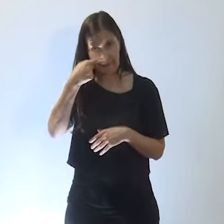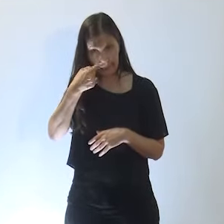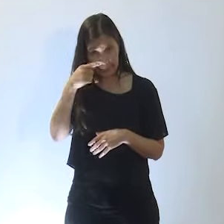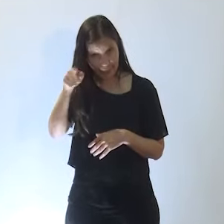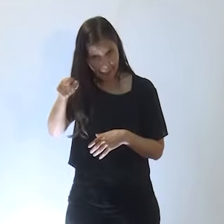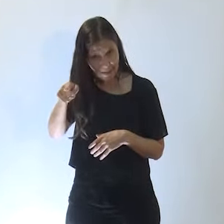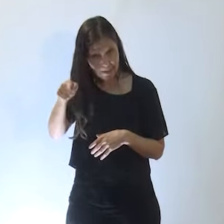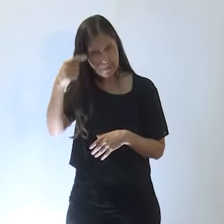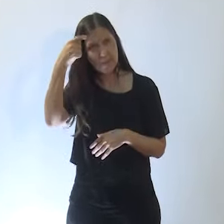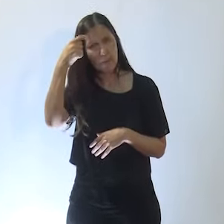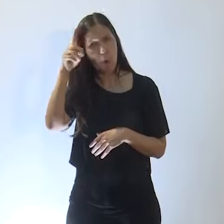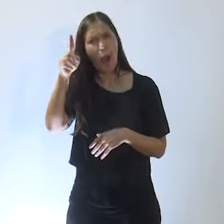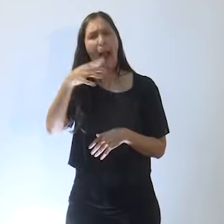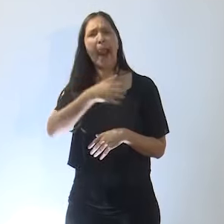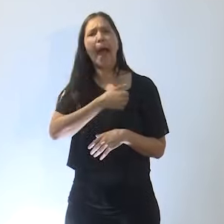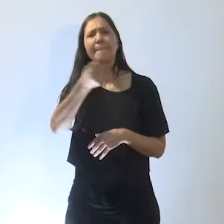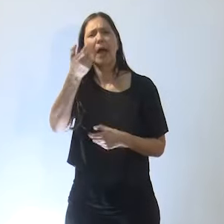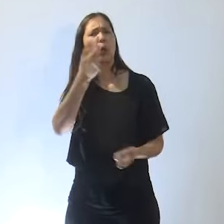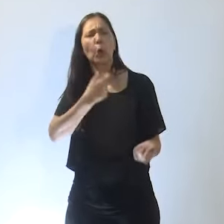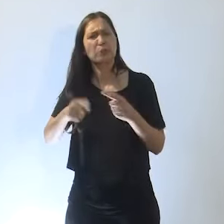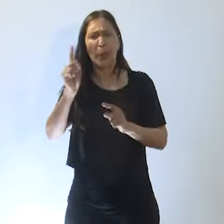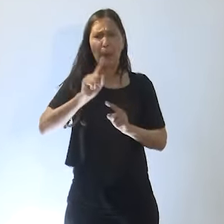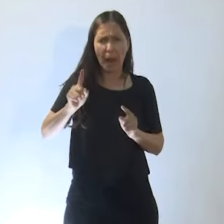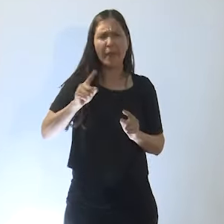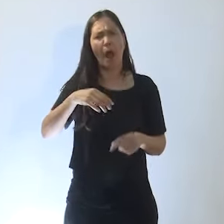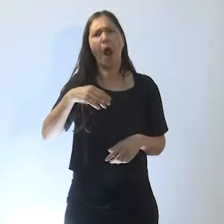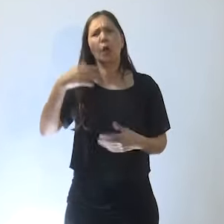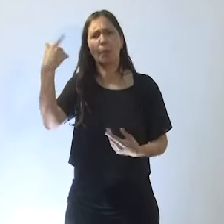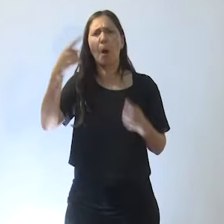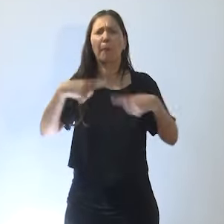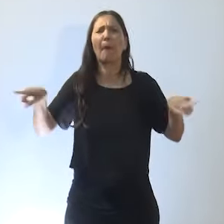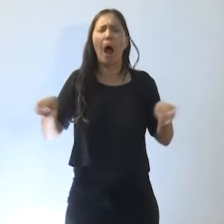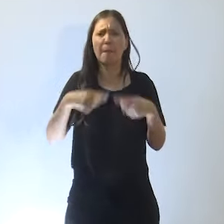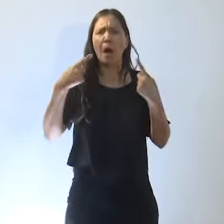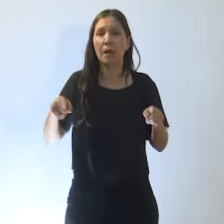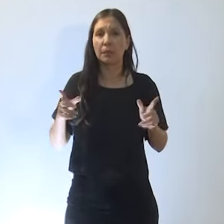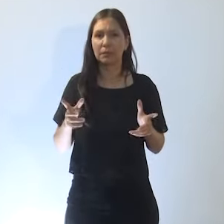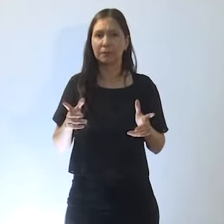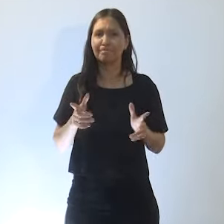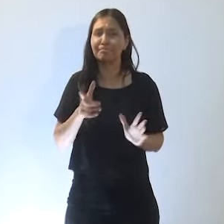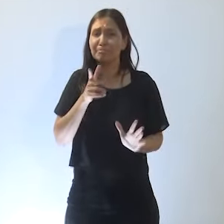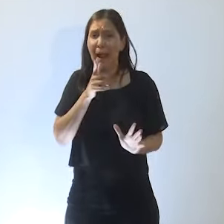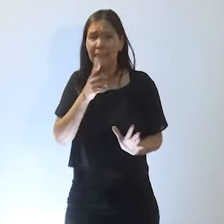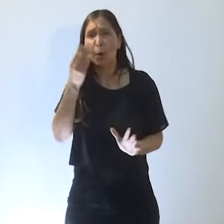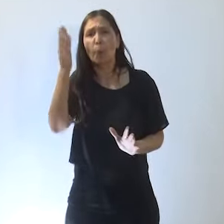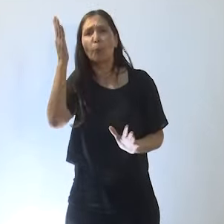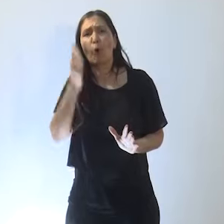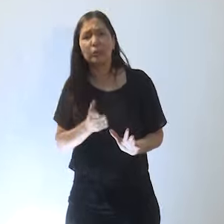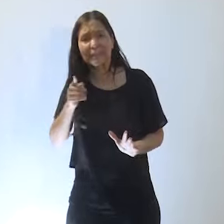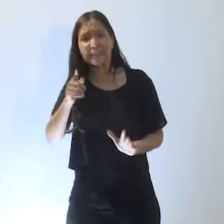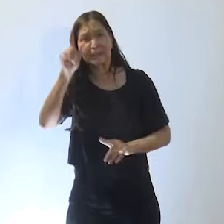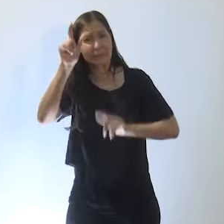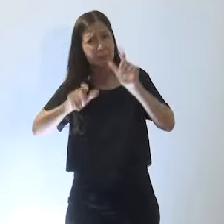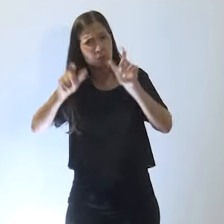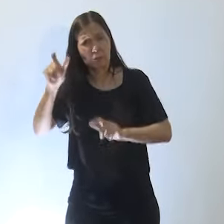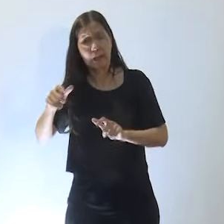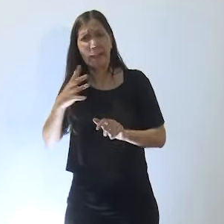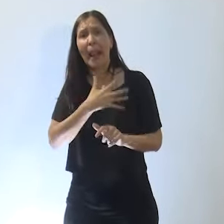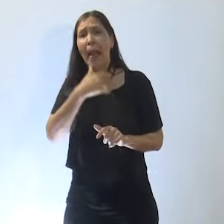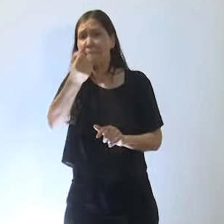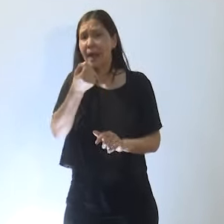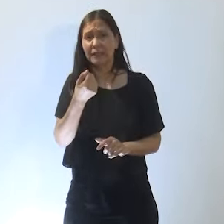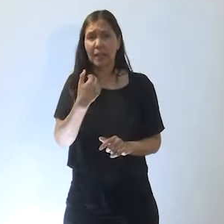la patria no se vende bueno se ve que hay un porcentaje importante de gente que no le importa la patria y la puede vender o sea cuidado con